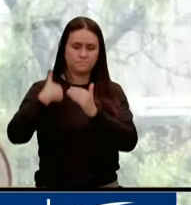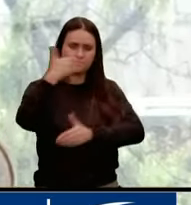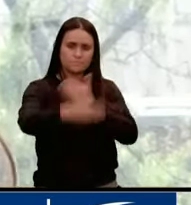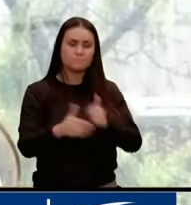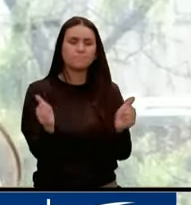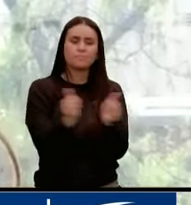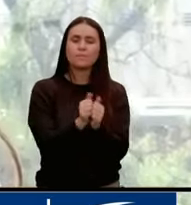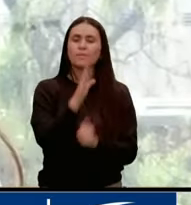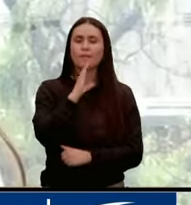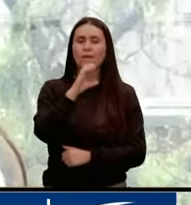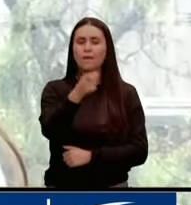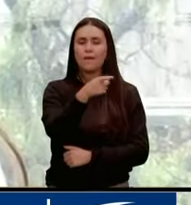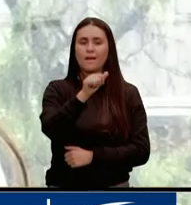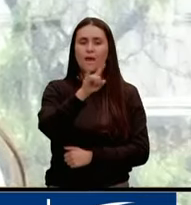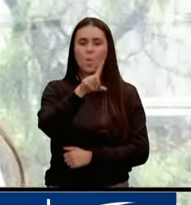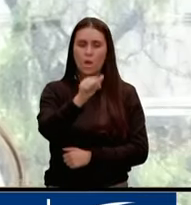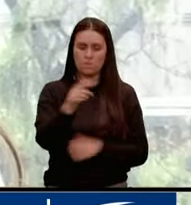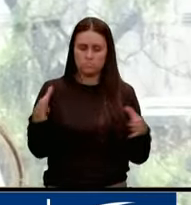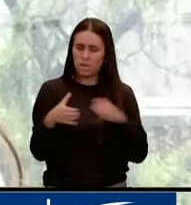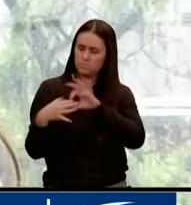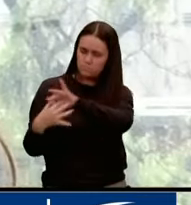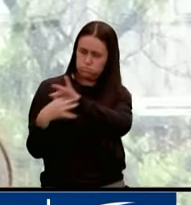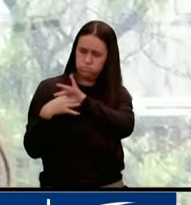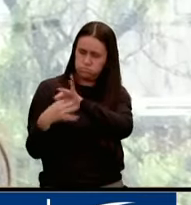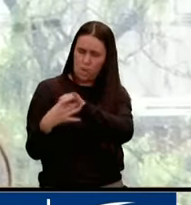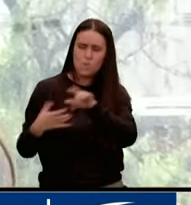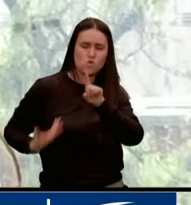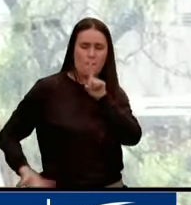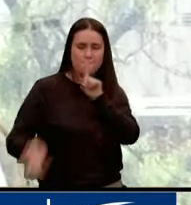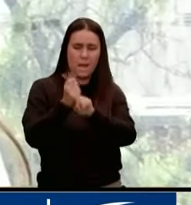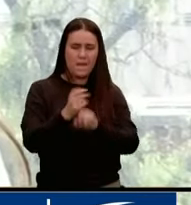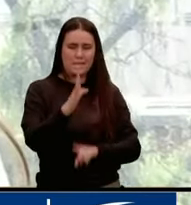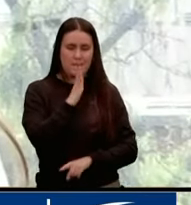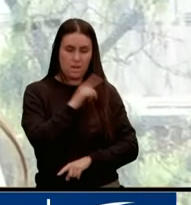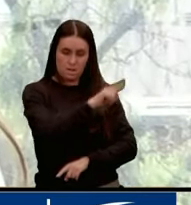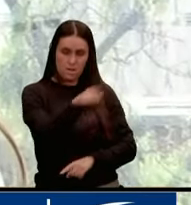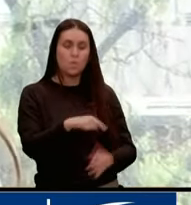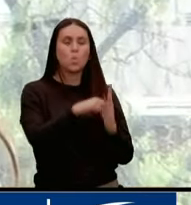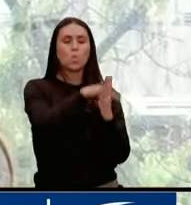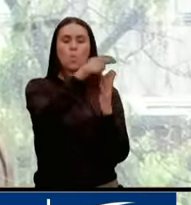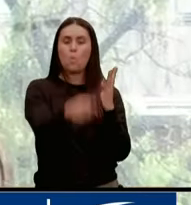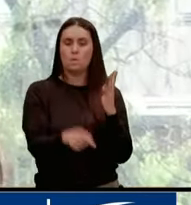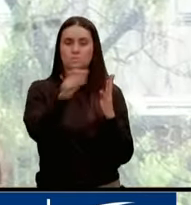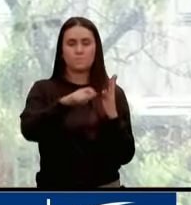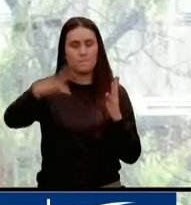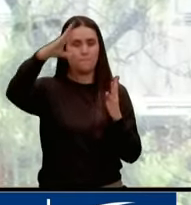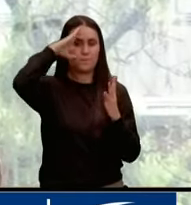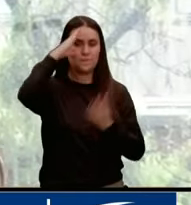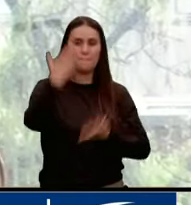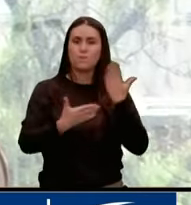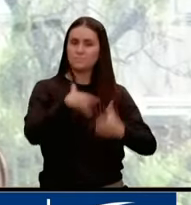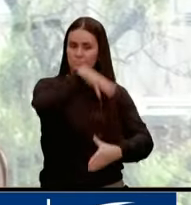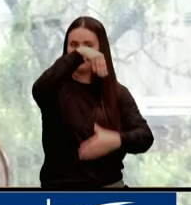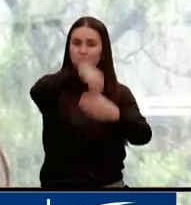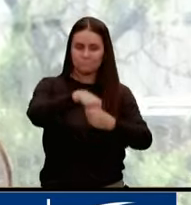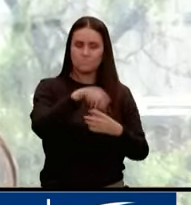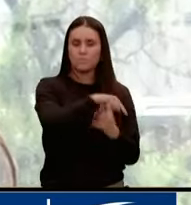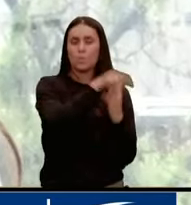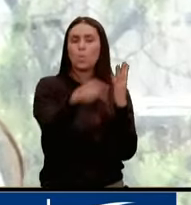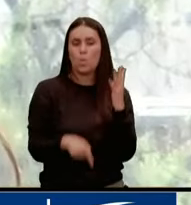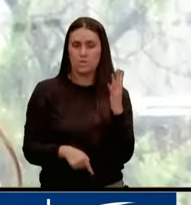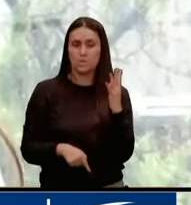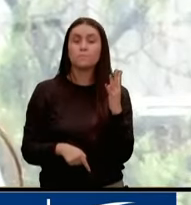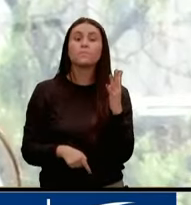Gaula Policía permitieron identificar y capturar a los patrulleros y al subintendente que estarían involucrados en estos hechos y por los